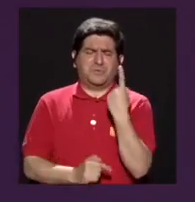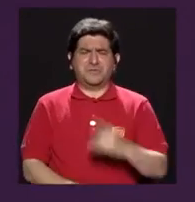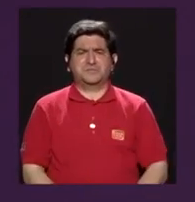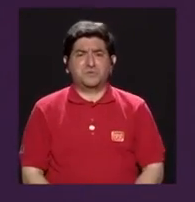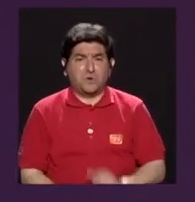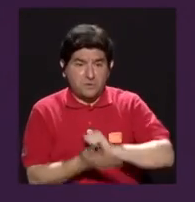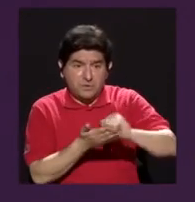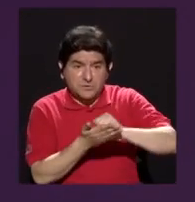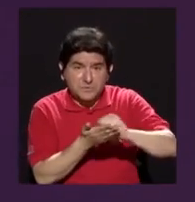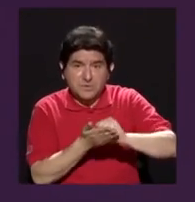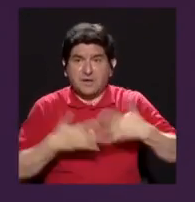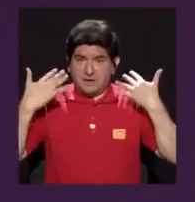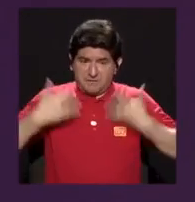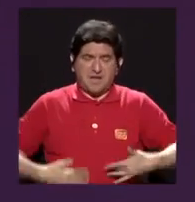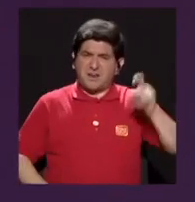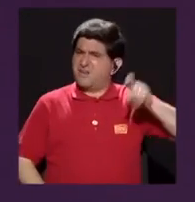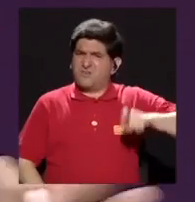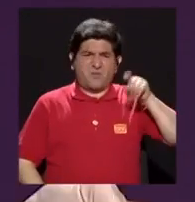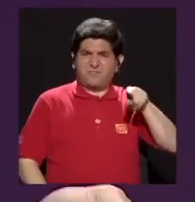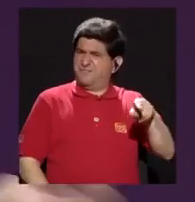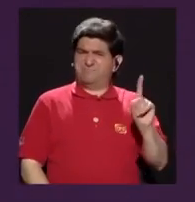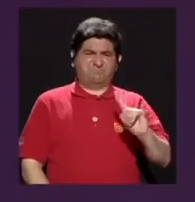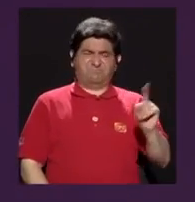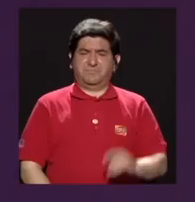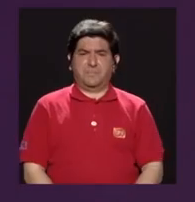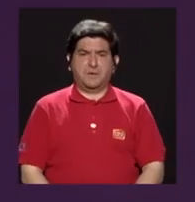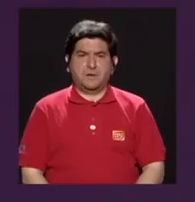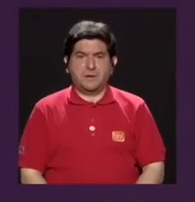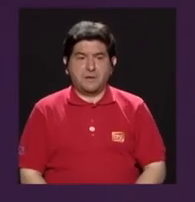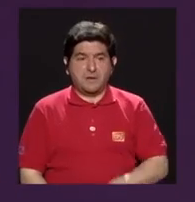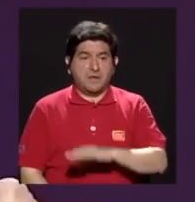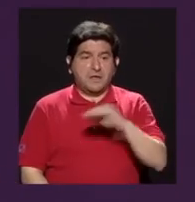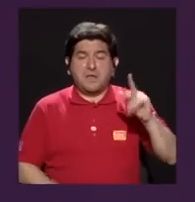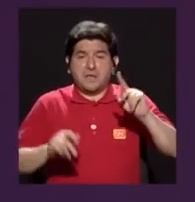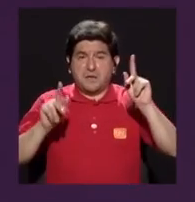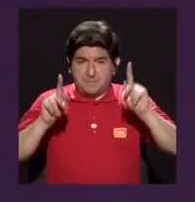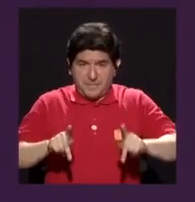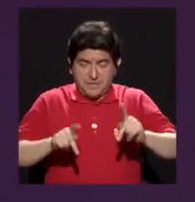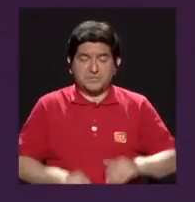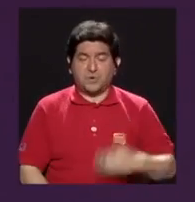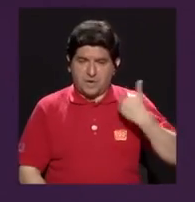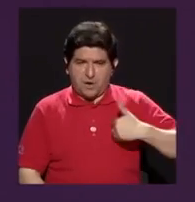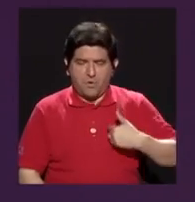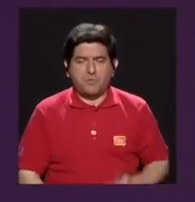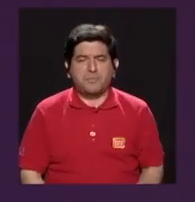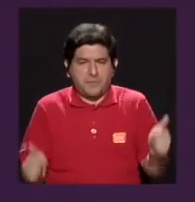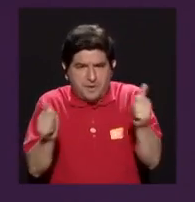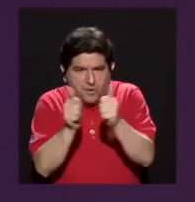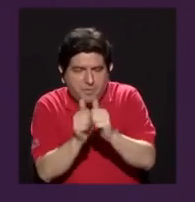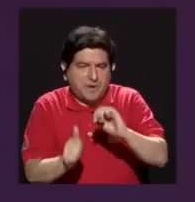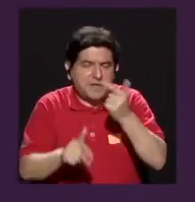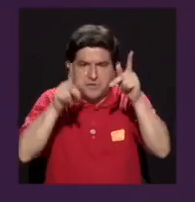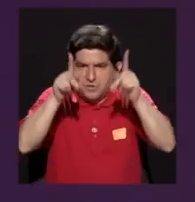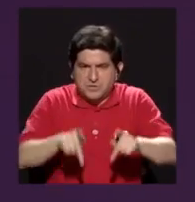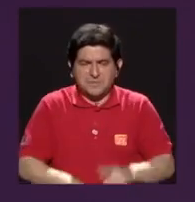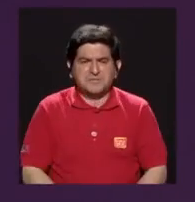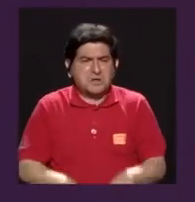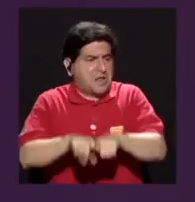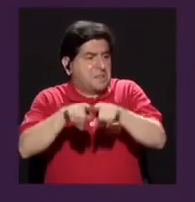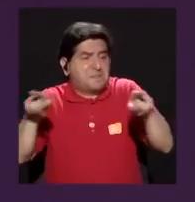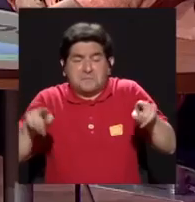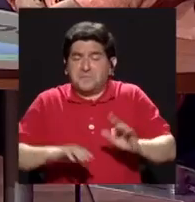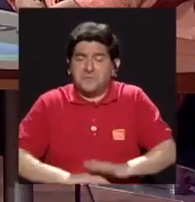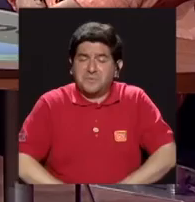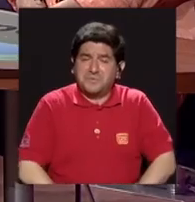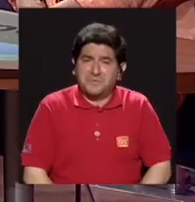no necesitan un detergente y los que viven con alguien también verdad en la colaboración y la corresponsabilidad de las tareas domésticas